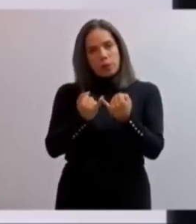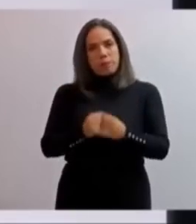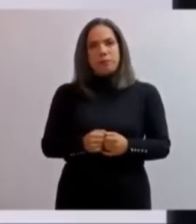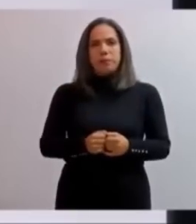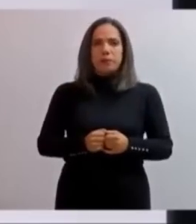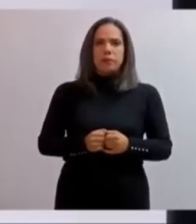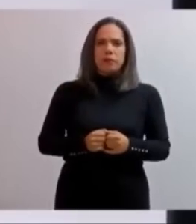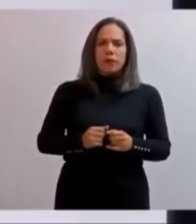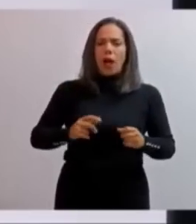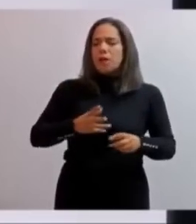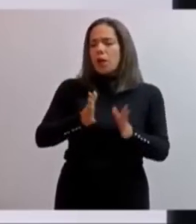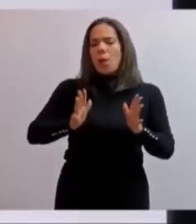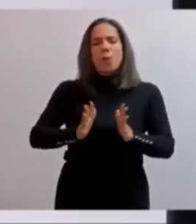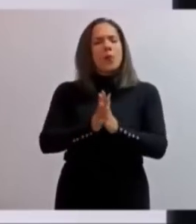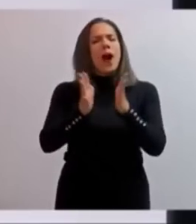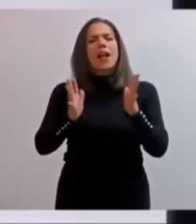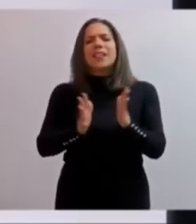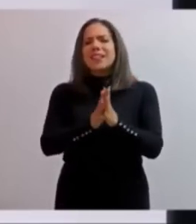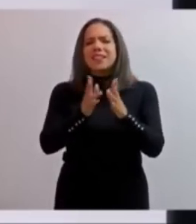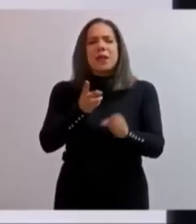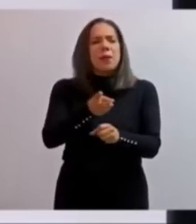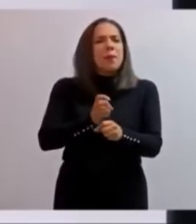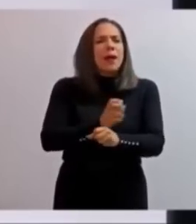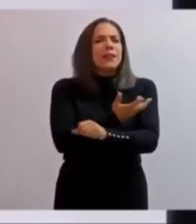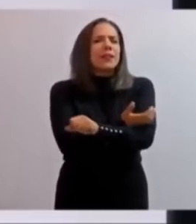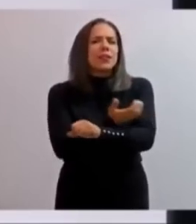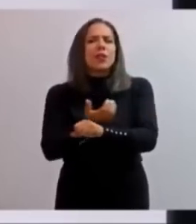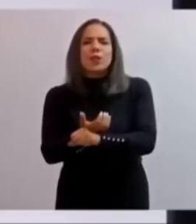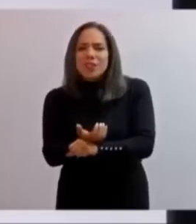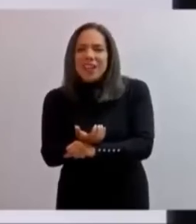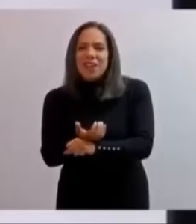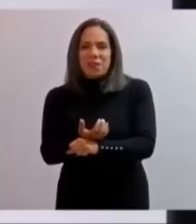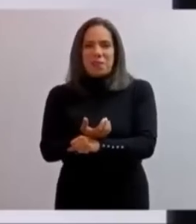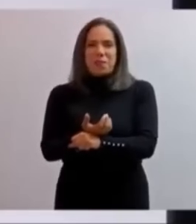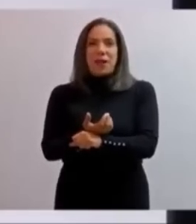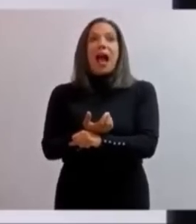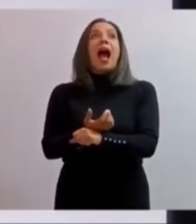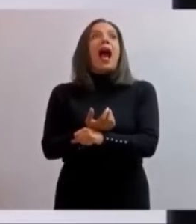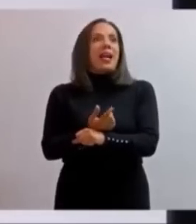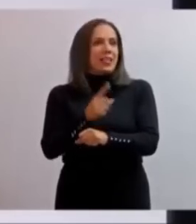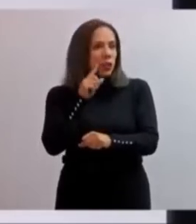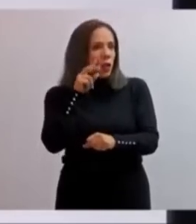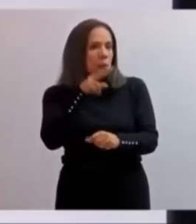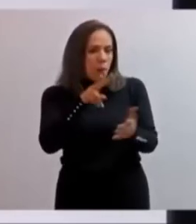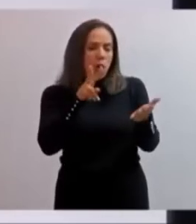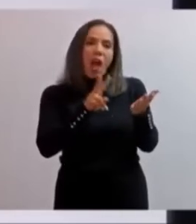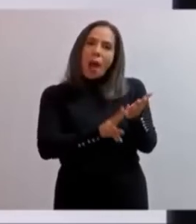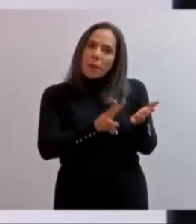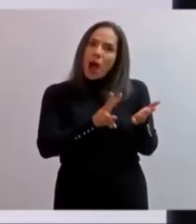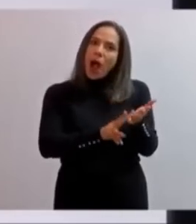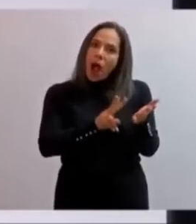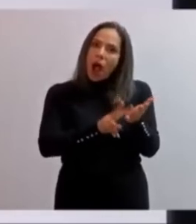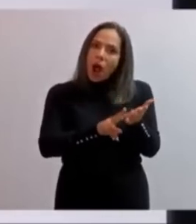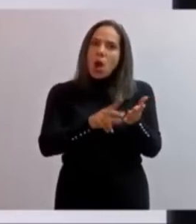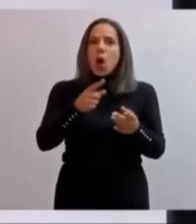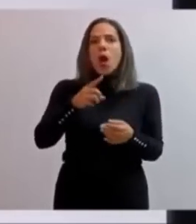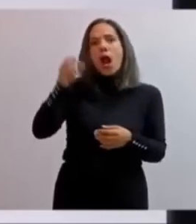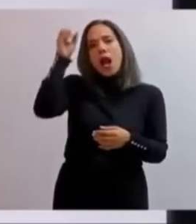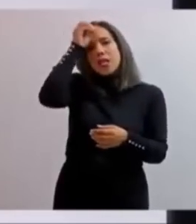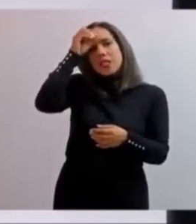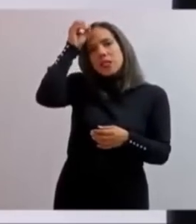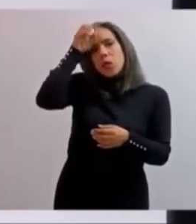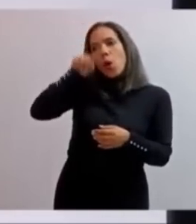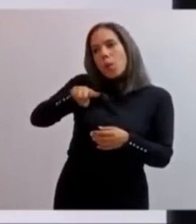nos acompañarán a lo largo de este ciclo nos permitirá valorar diferentes aportes sobre las posibilidades